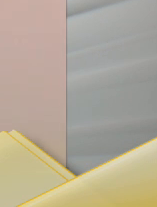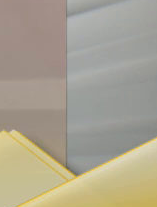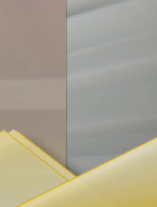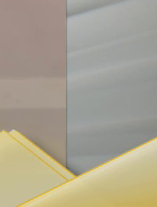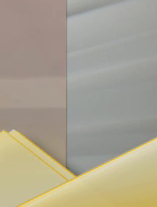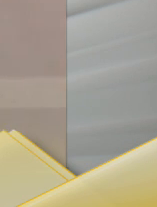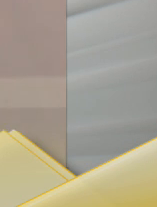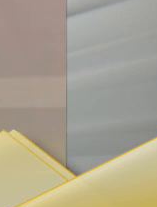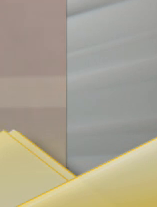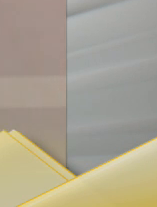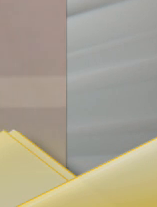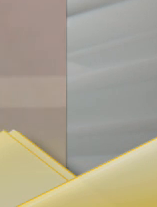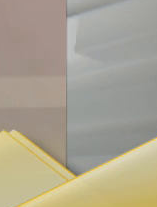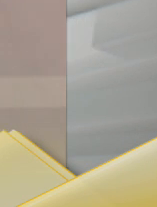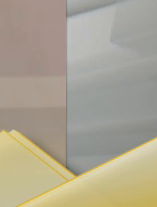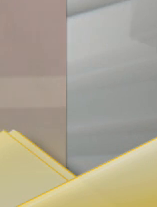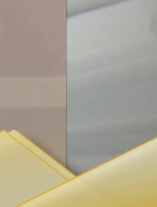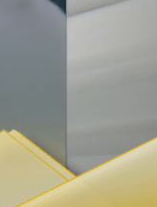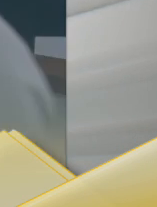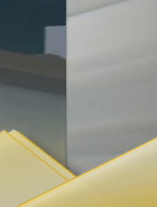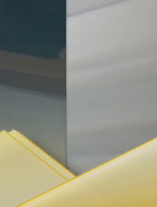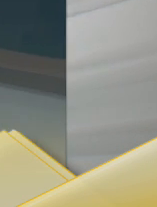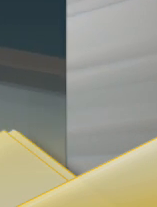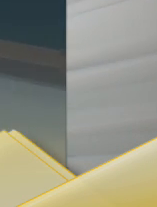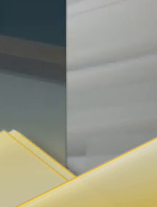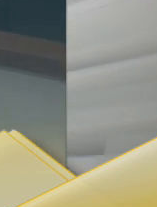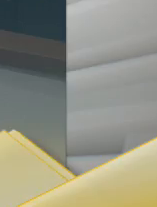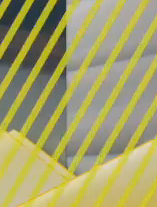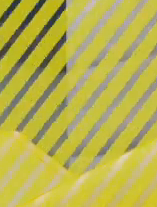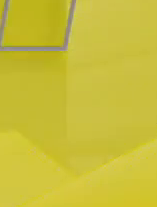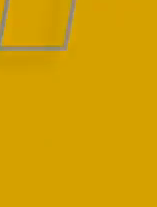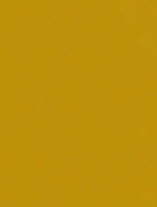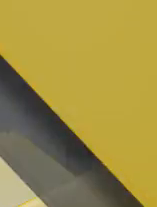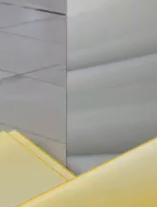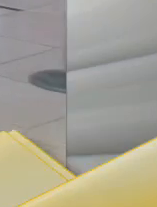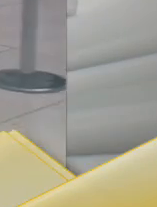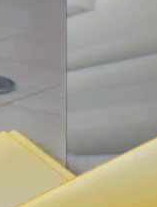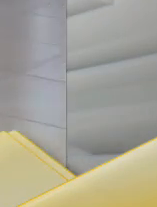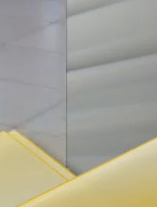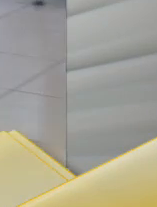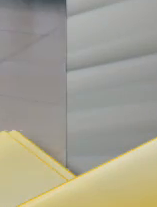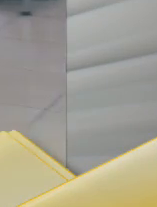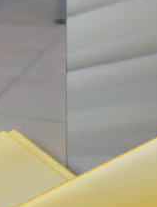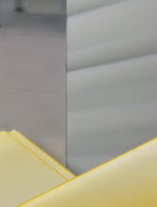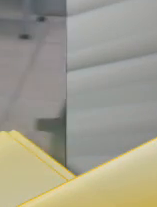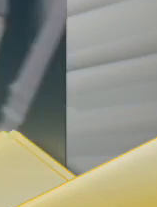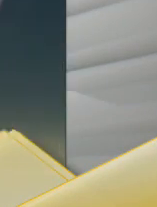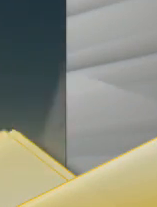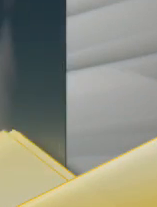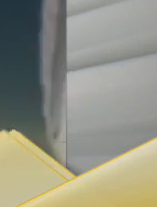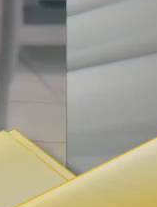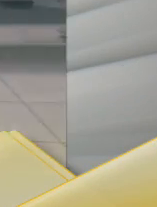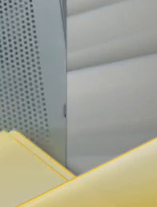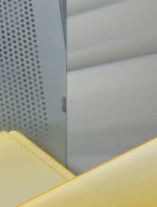mayor comodidad. Óscar Alessio Mas es nuestro empleado distinguido. ¿Sabe usted por qué no es necesario llevar al